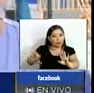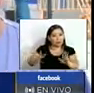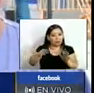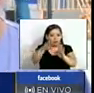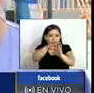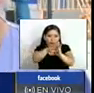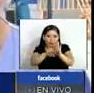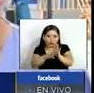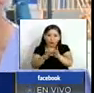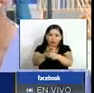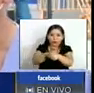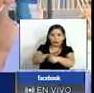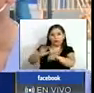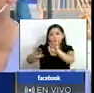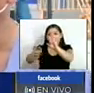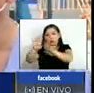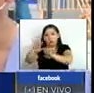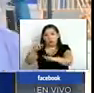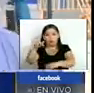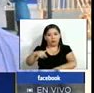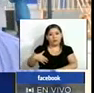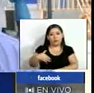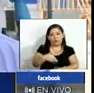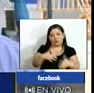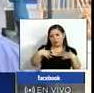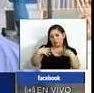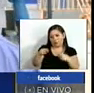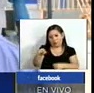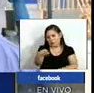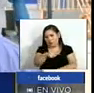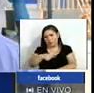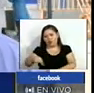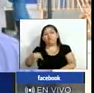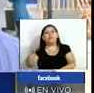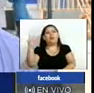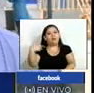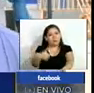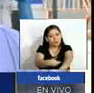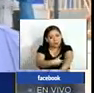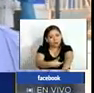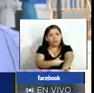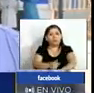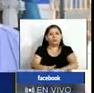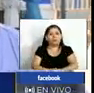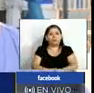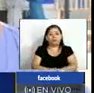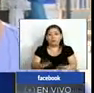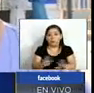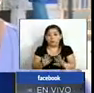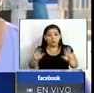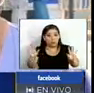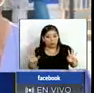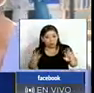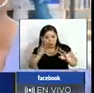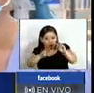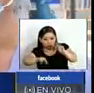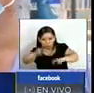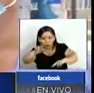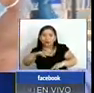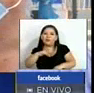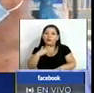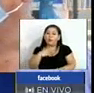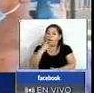de COVID-19 vigente en el Ministerio de Salud. Todos los pacientes son de hospitalización medicina. Generalmente todos presentan